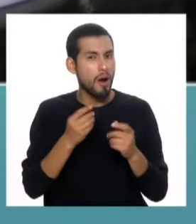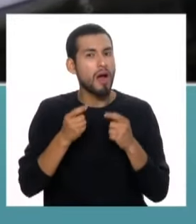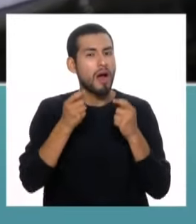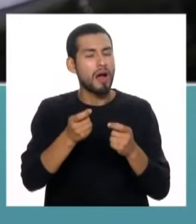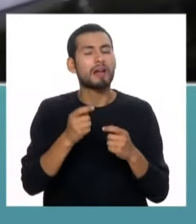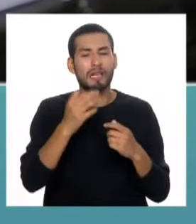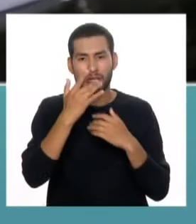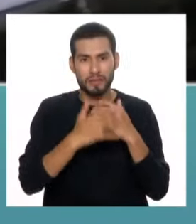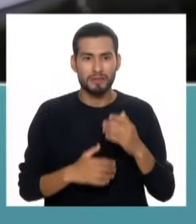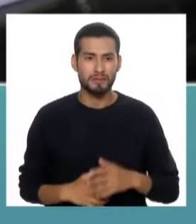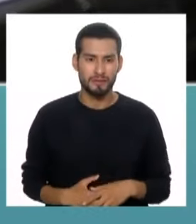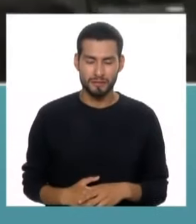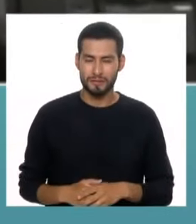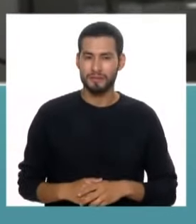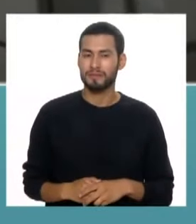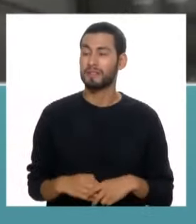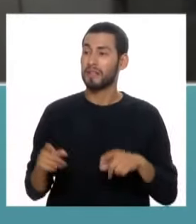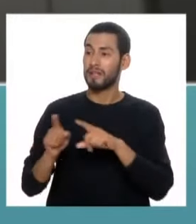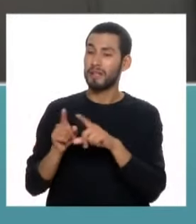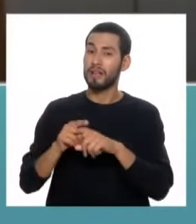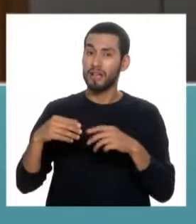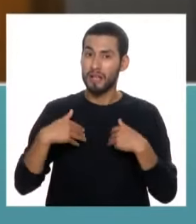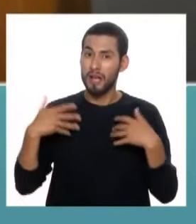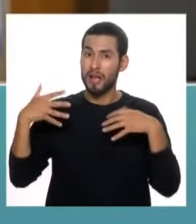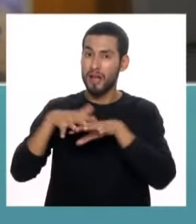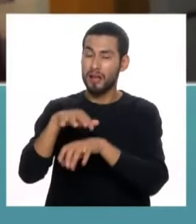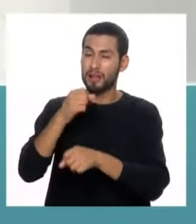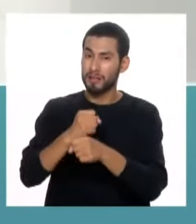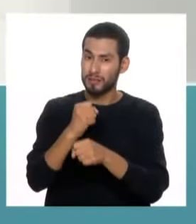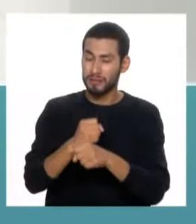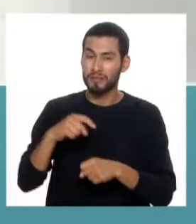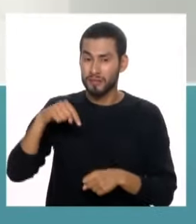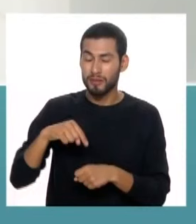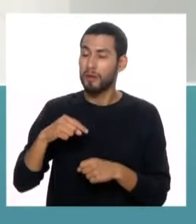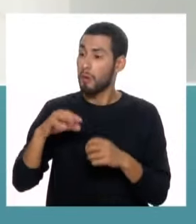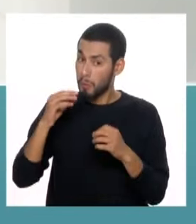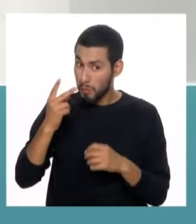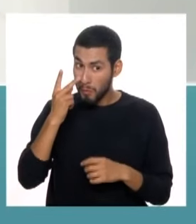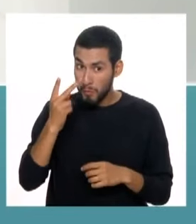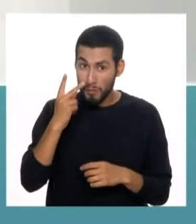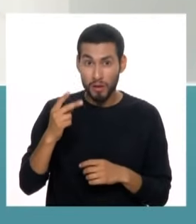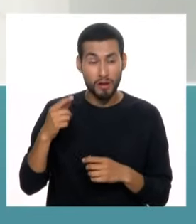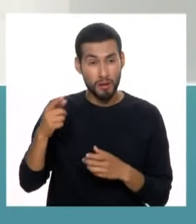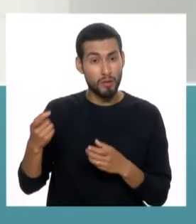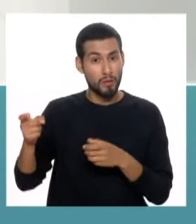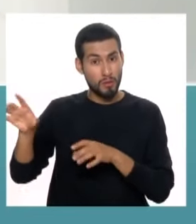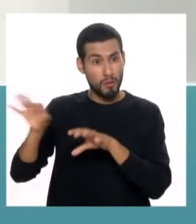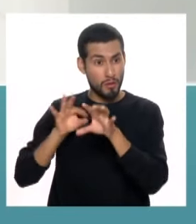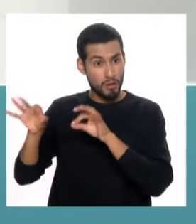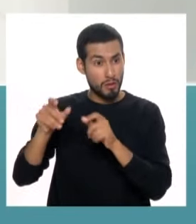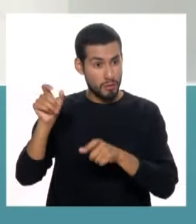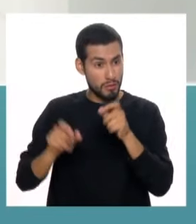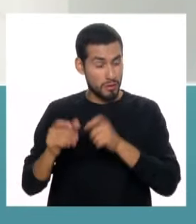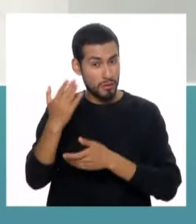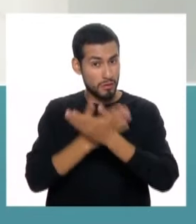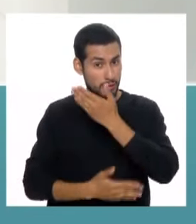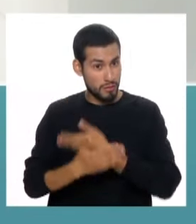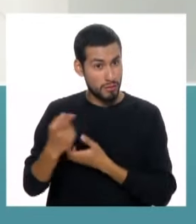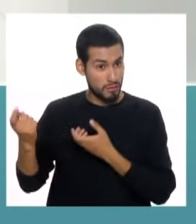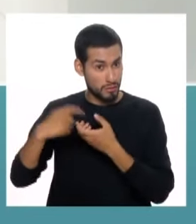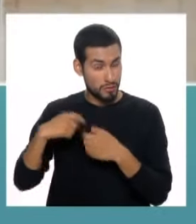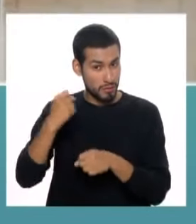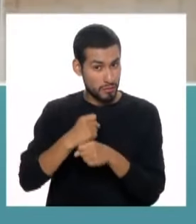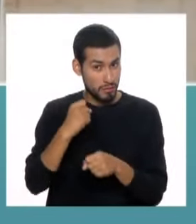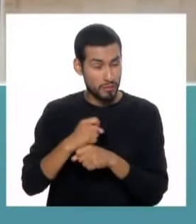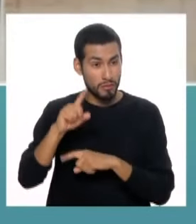sangre. Además, también tenemos inclusión laboral. Se está cumpliendo la cuota de contratación de personas con discapacidad